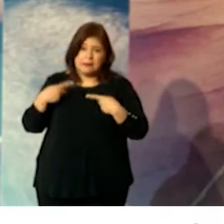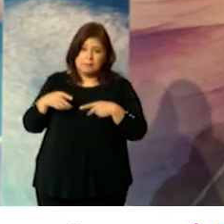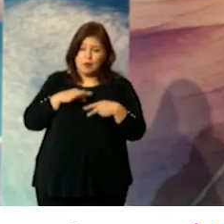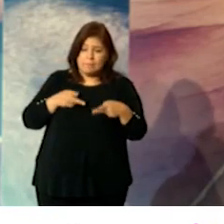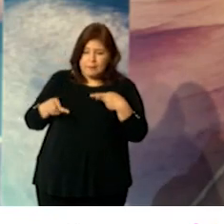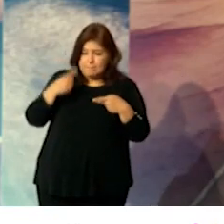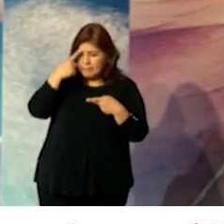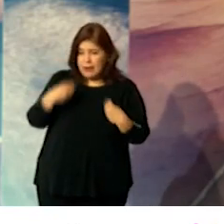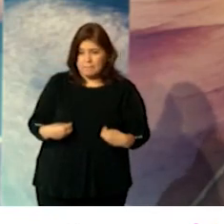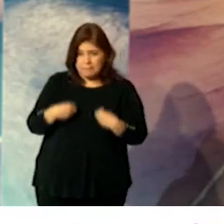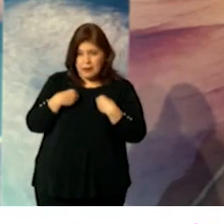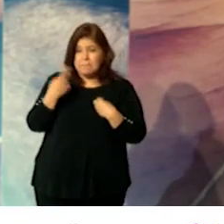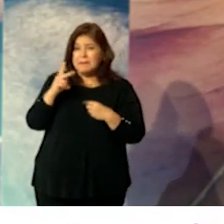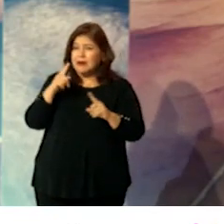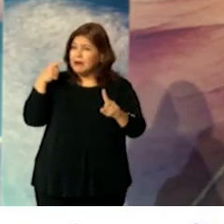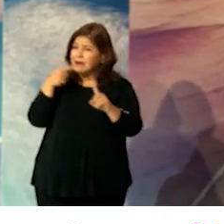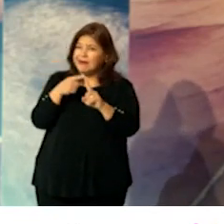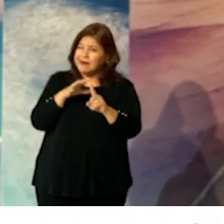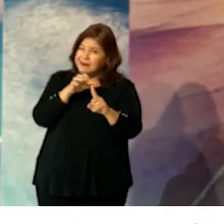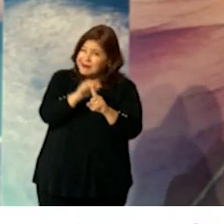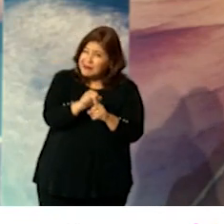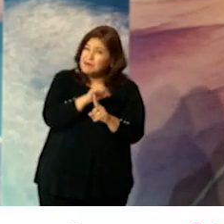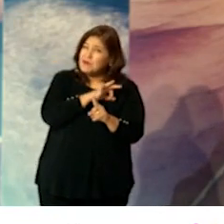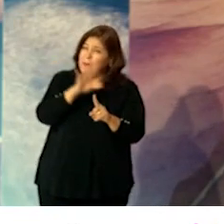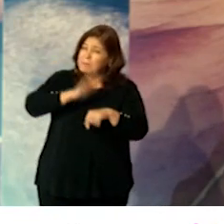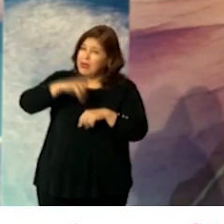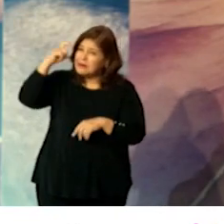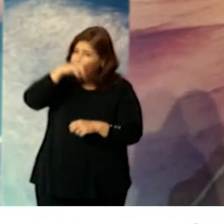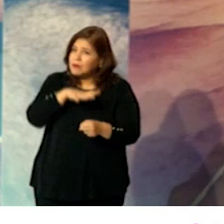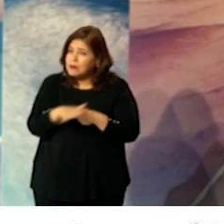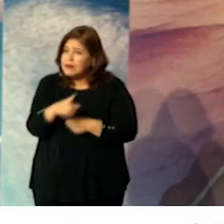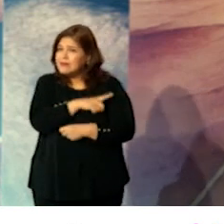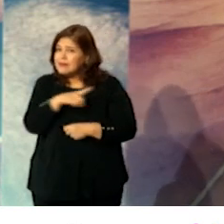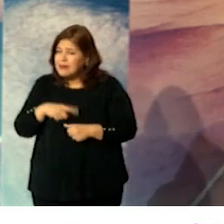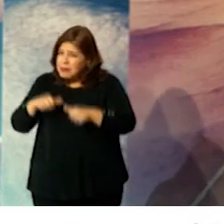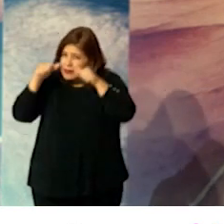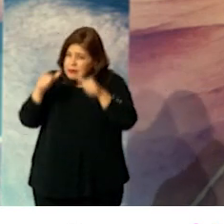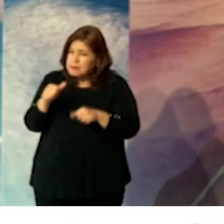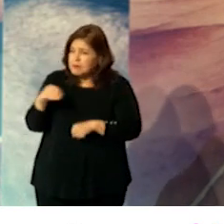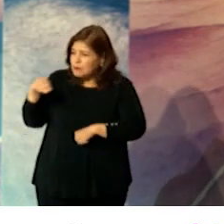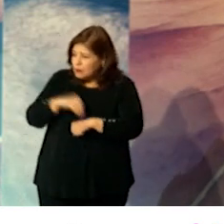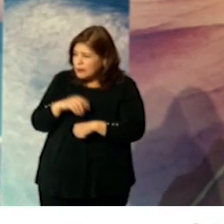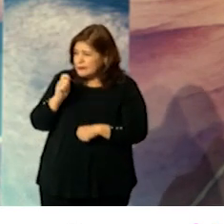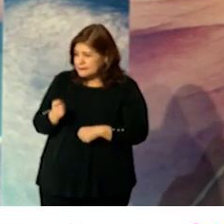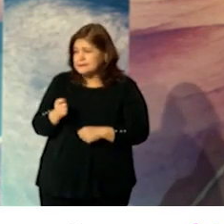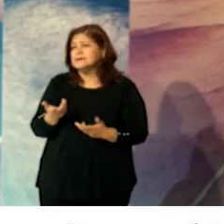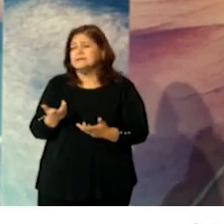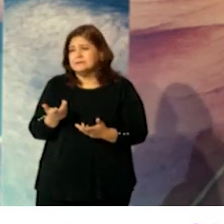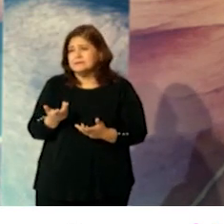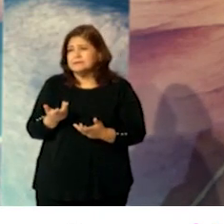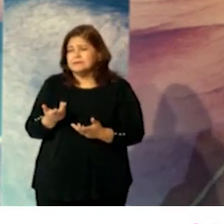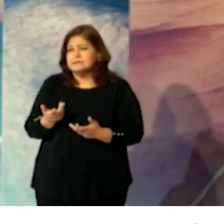habitable, pero el gran reto, o en donde es muy importante poner el dedo sobre el